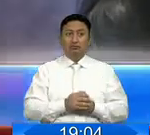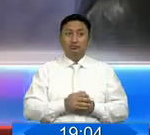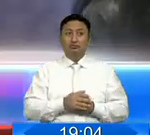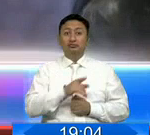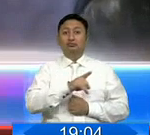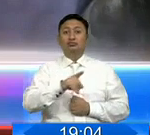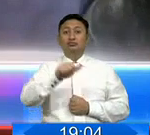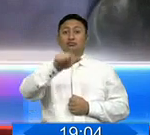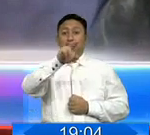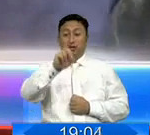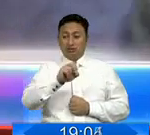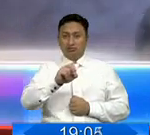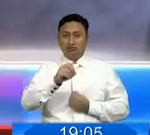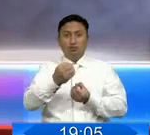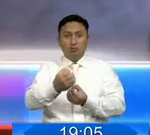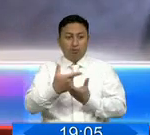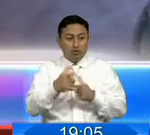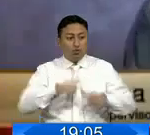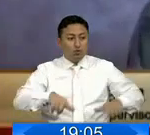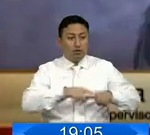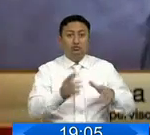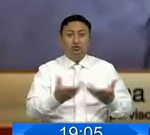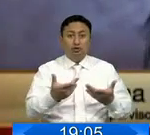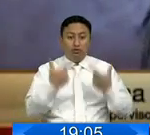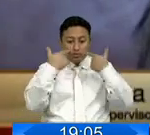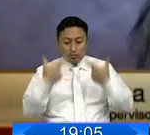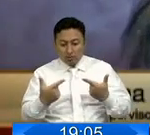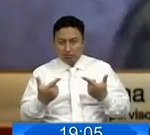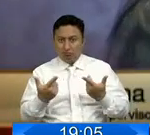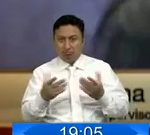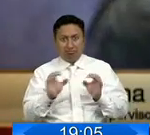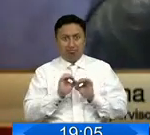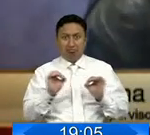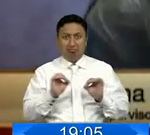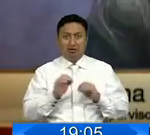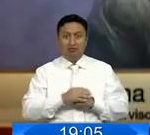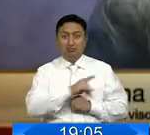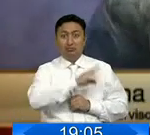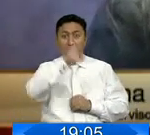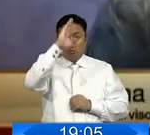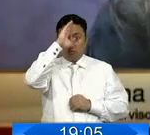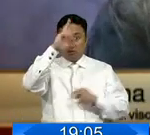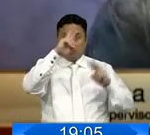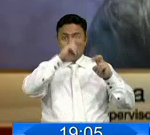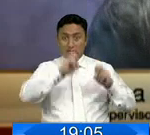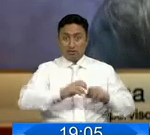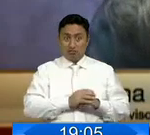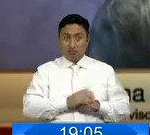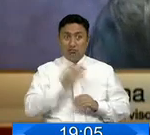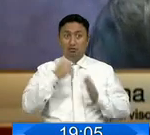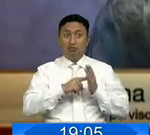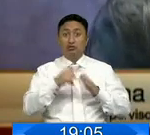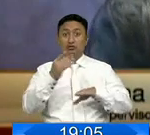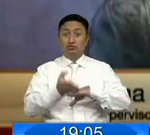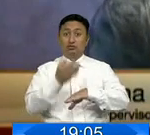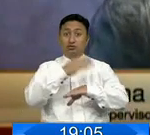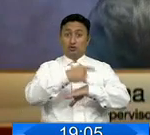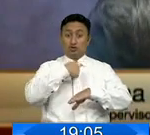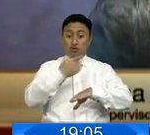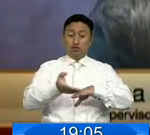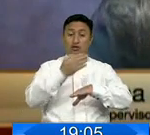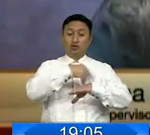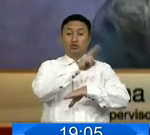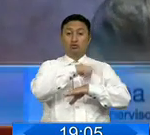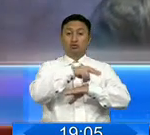fue solicitado información de ubicaciones, rastreos, por parte de Policía de Inteligencia, como en mi periodo estuve de supervisora nacional, se me ha